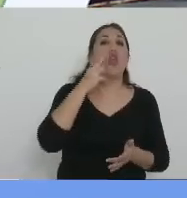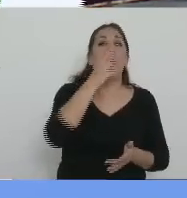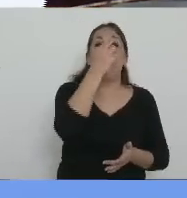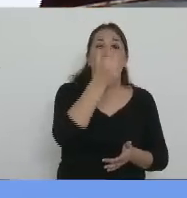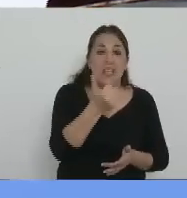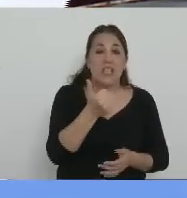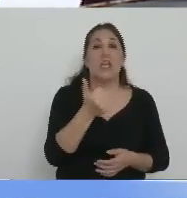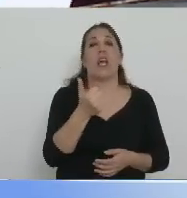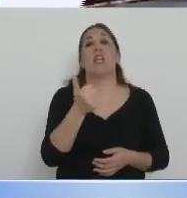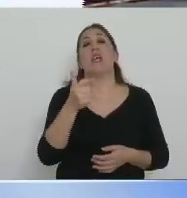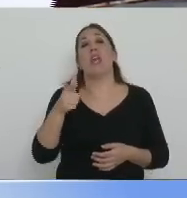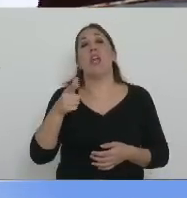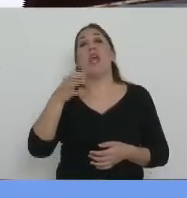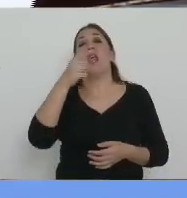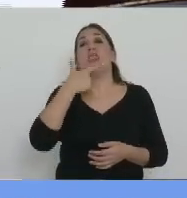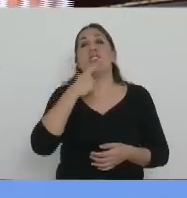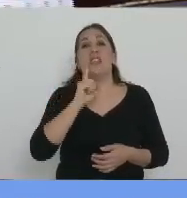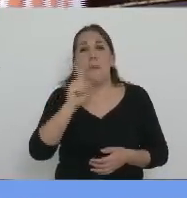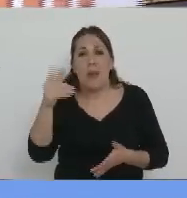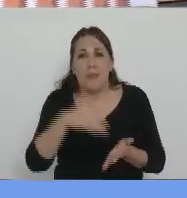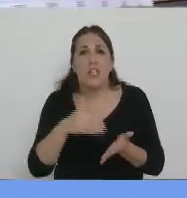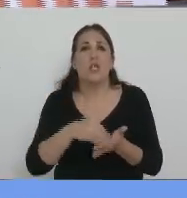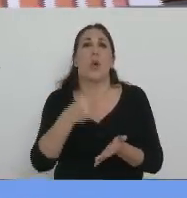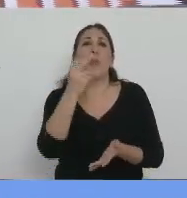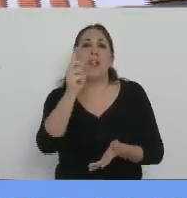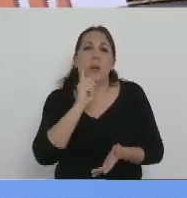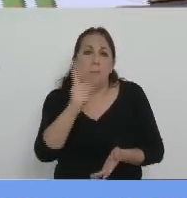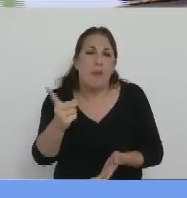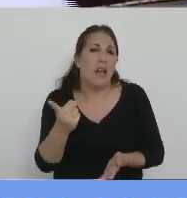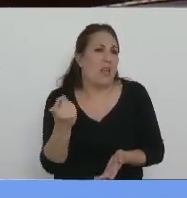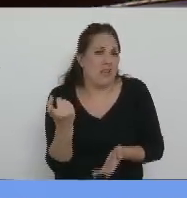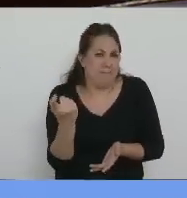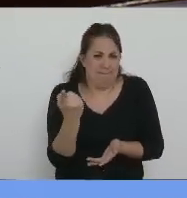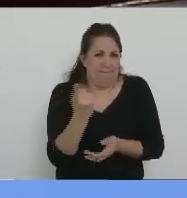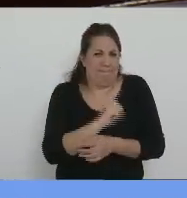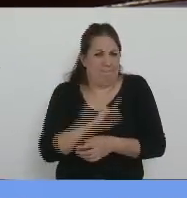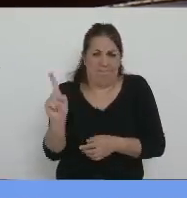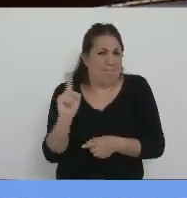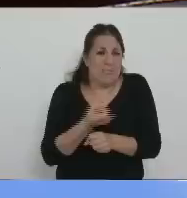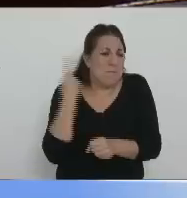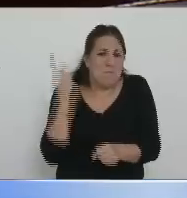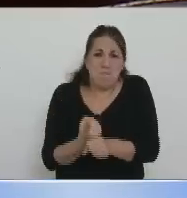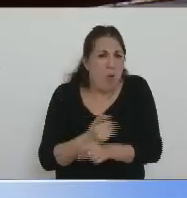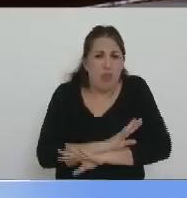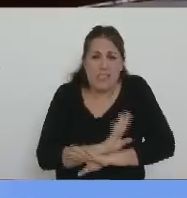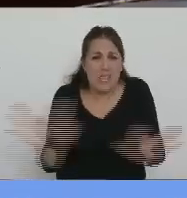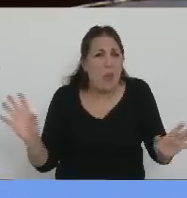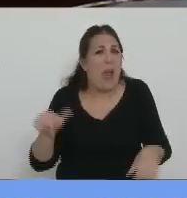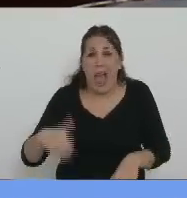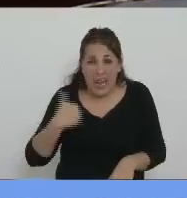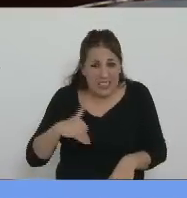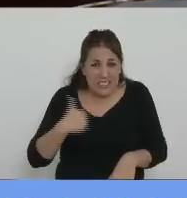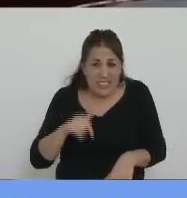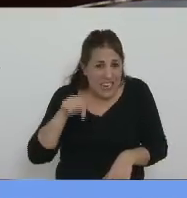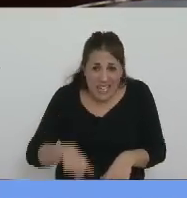17.000 millones 20 mil 19 mil 18 millones entonces imposible esto es la argentina no lo puede aguantar